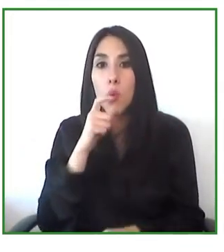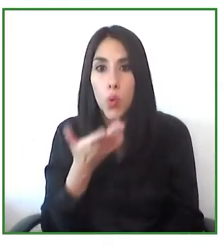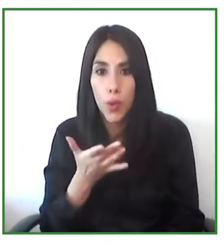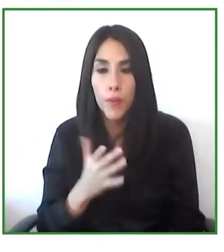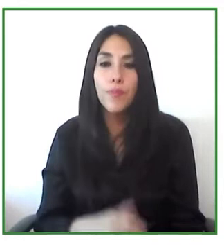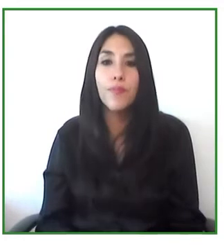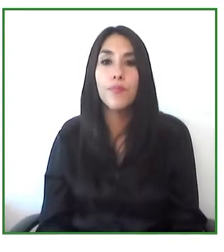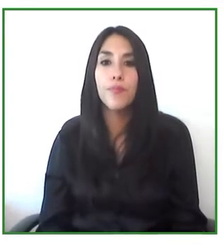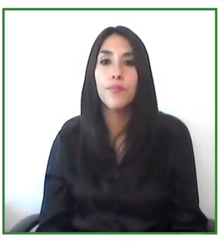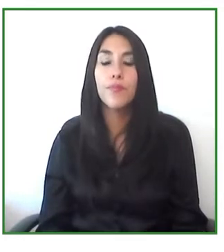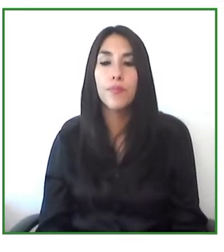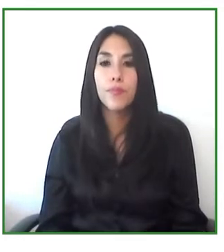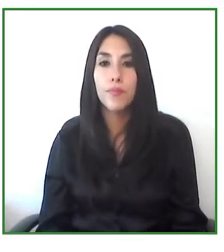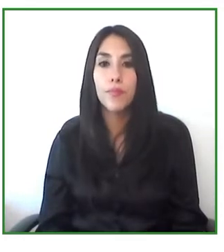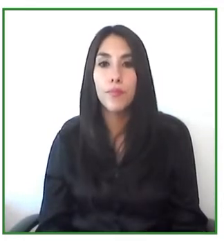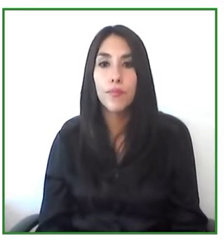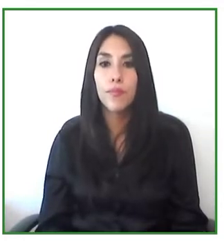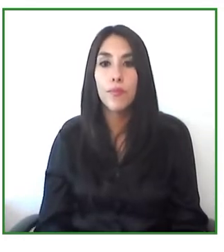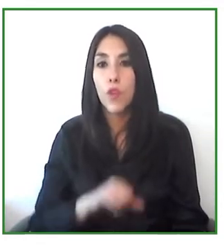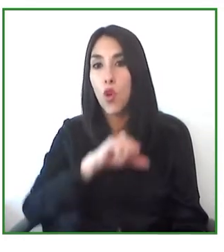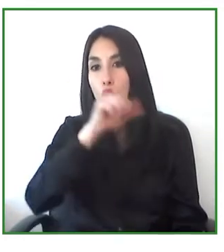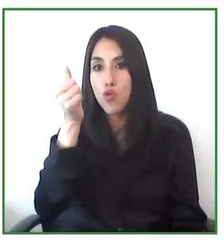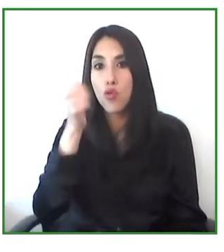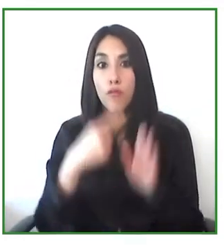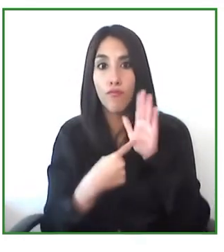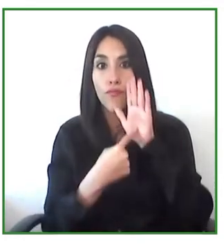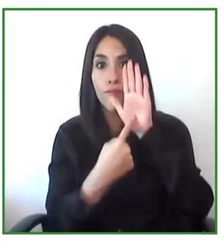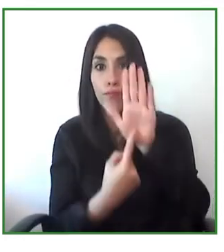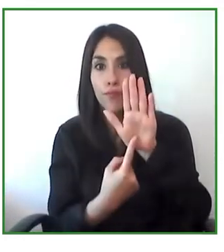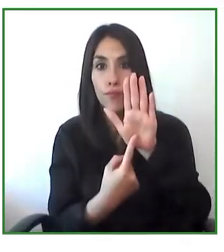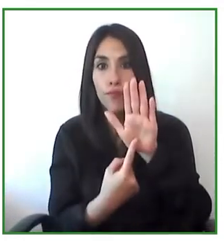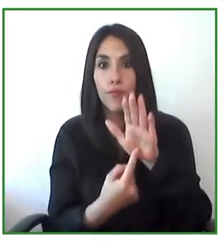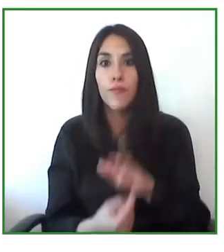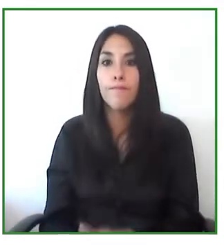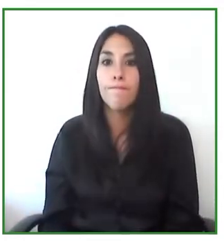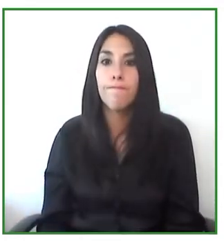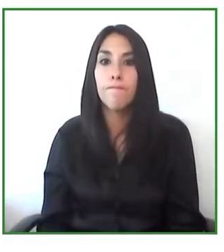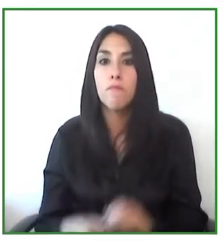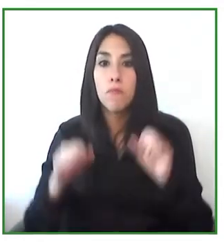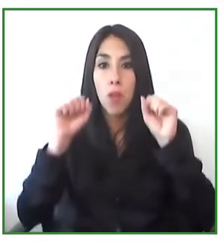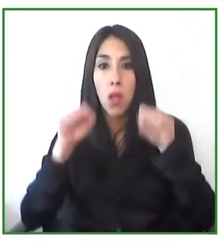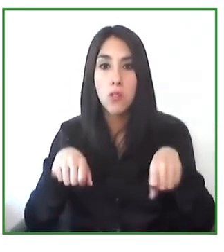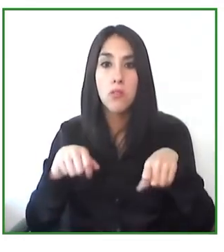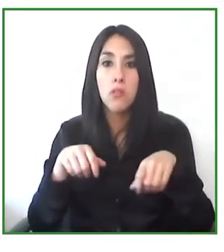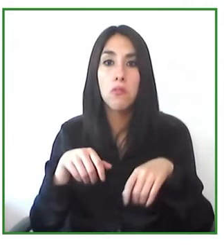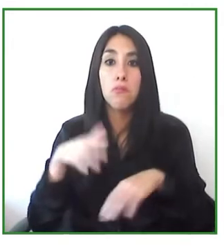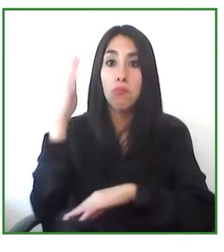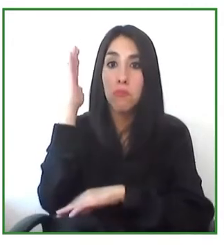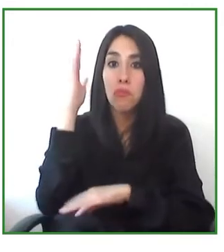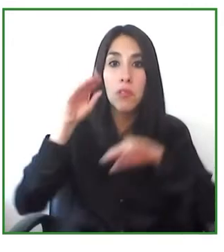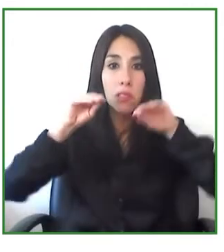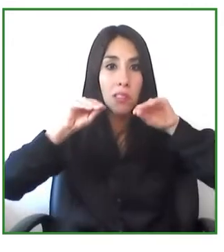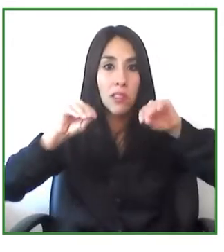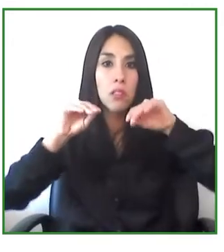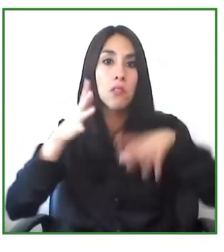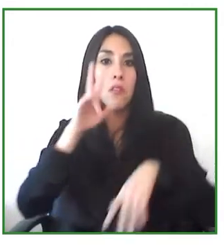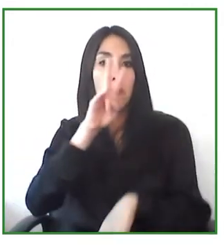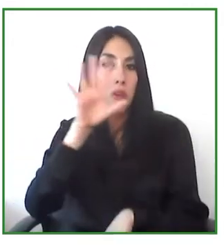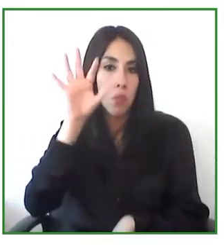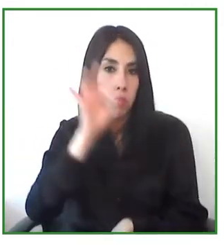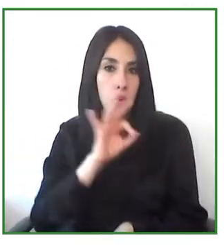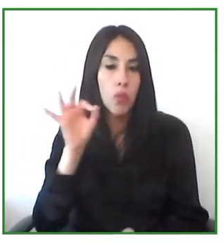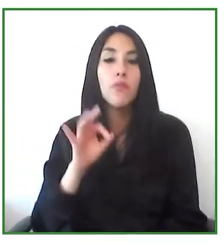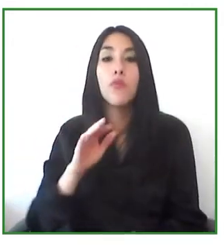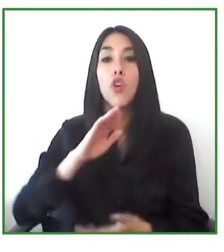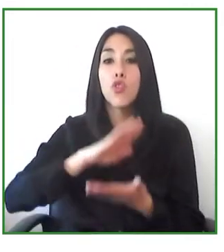De la muestra de usuarios que podamos capacitar, a su vez también el 80% debe ser capaz de pasar un examen final cargado